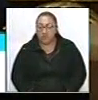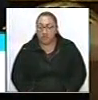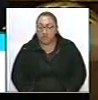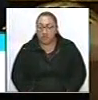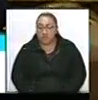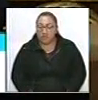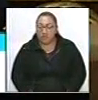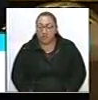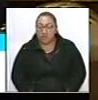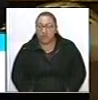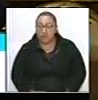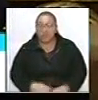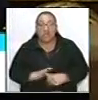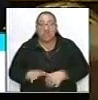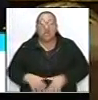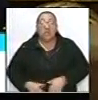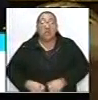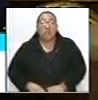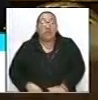sin fronteras.